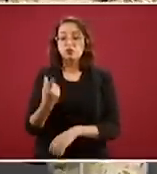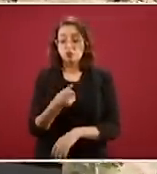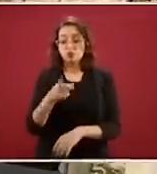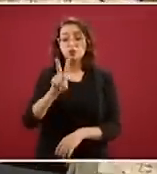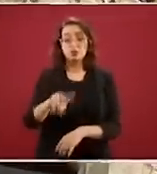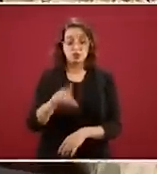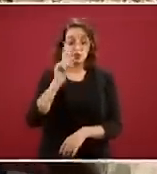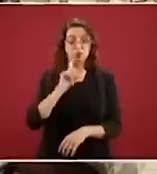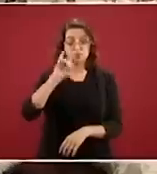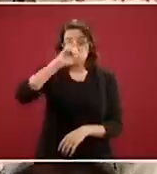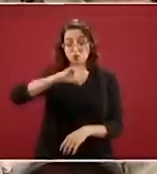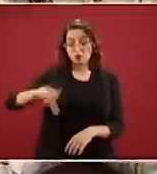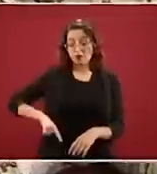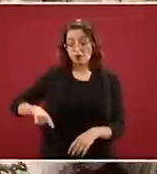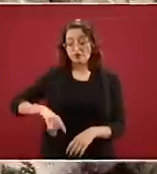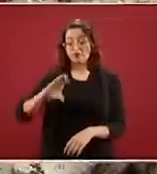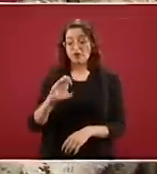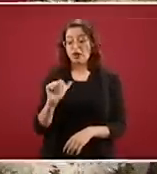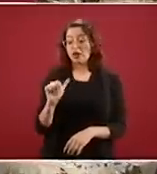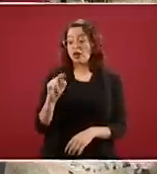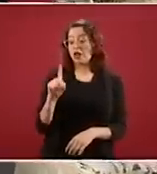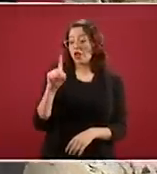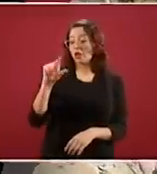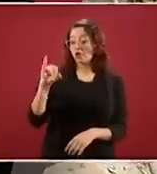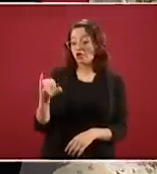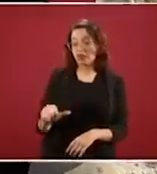Sheinbaum todos los días,